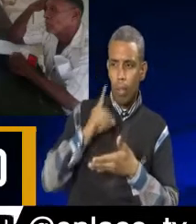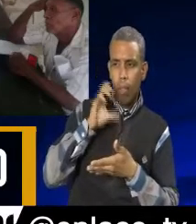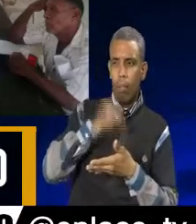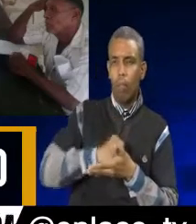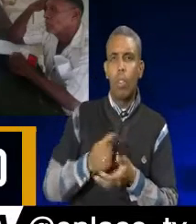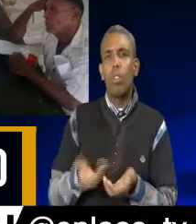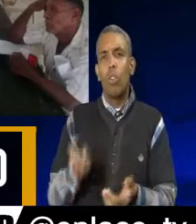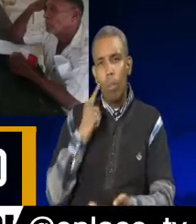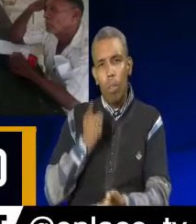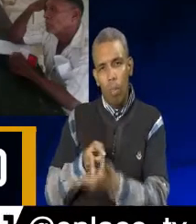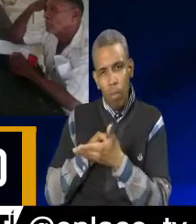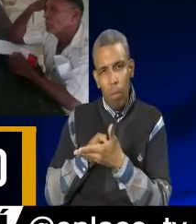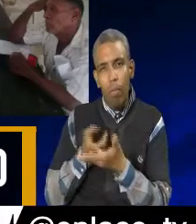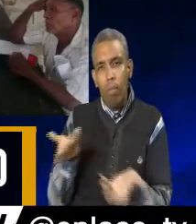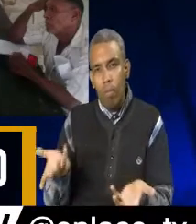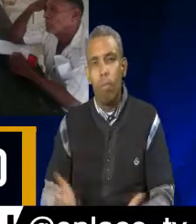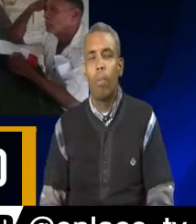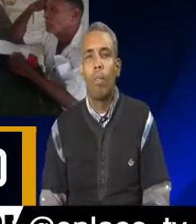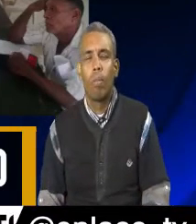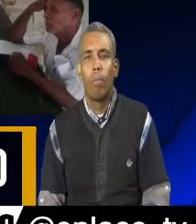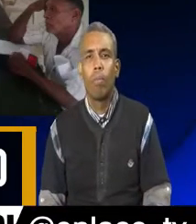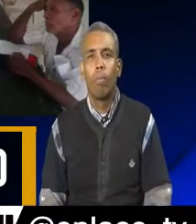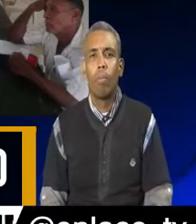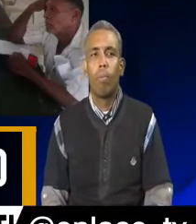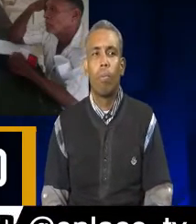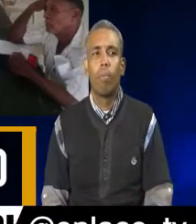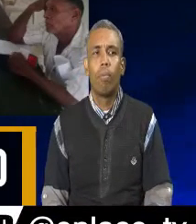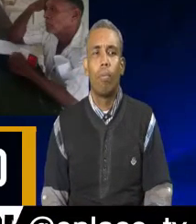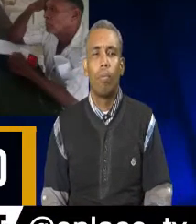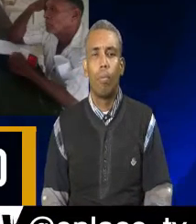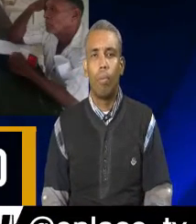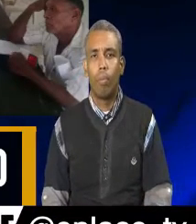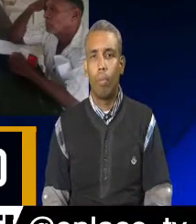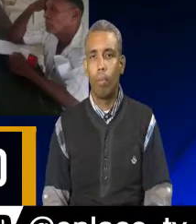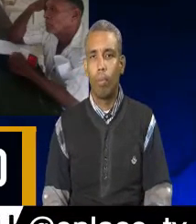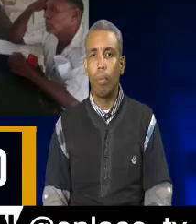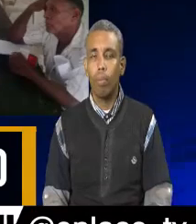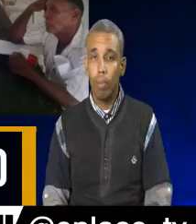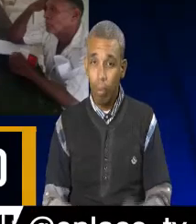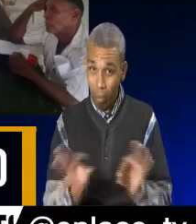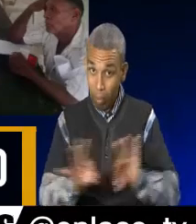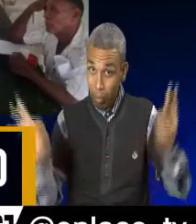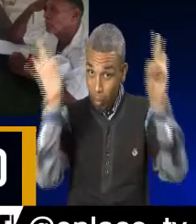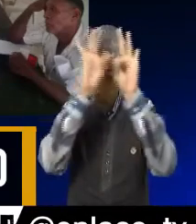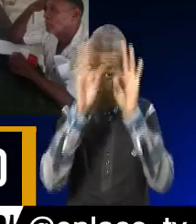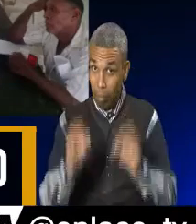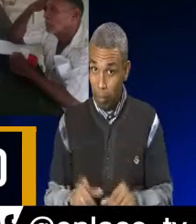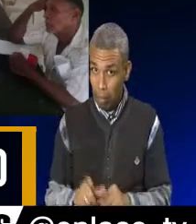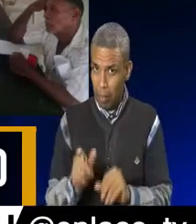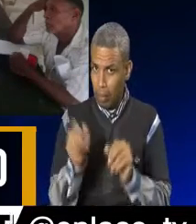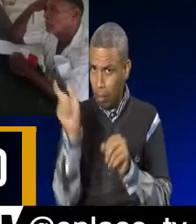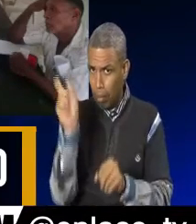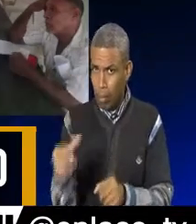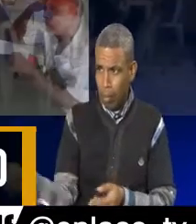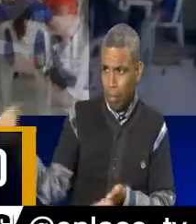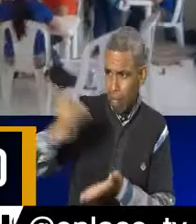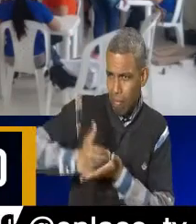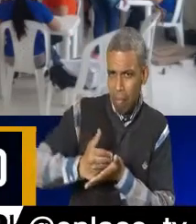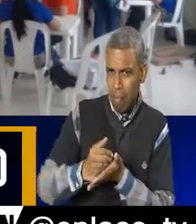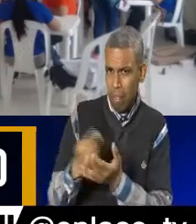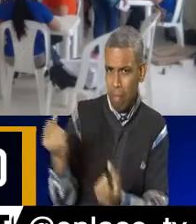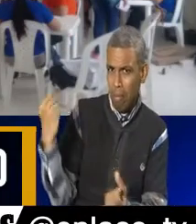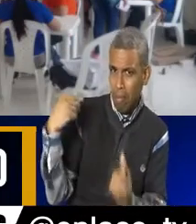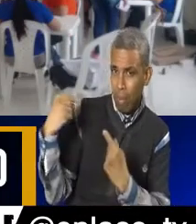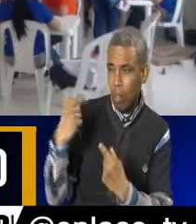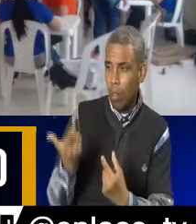Las personas deben tener en cuenta que deben llevar todos los documentos propios de su familia, de las personas con